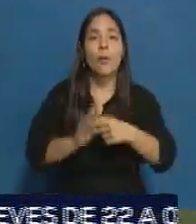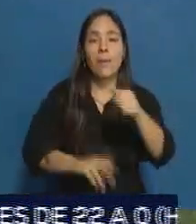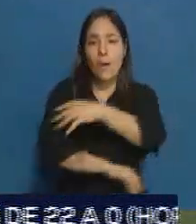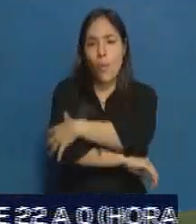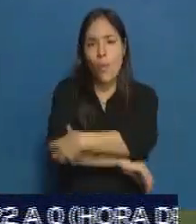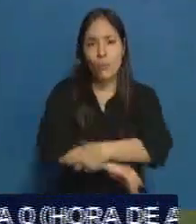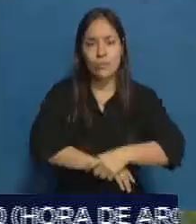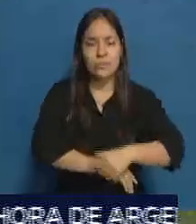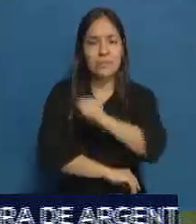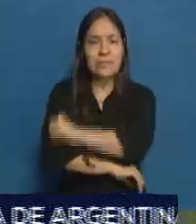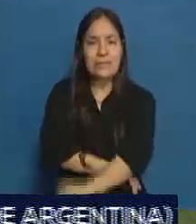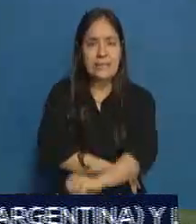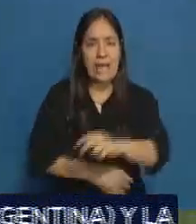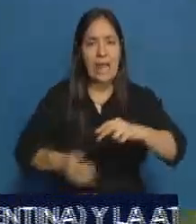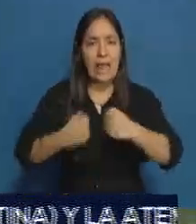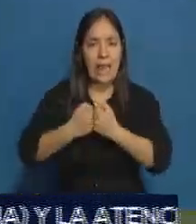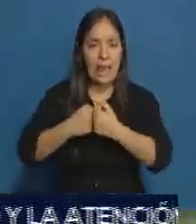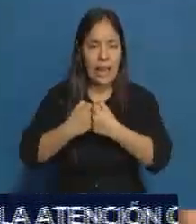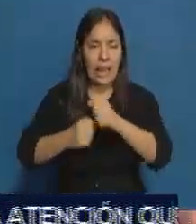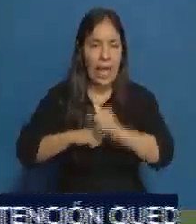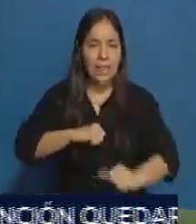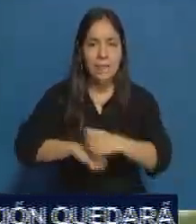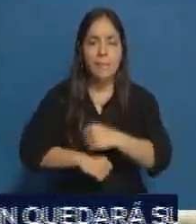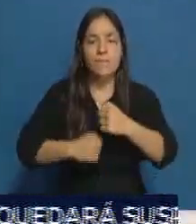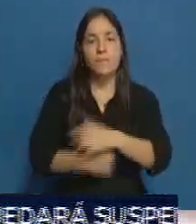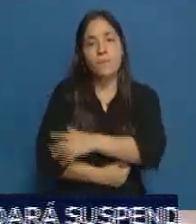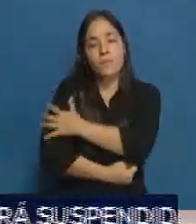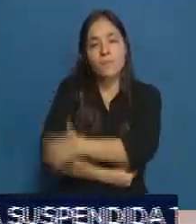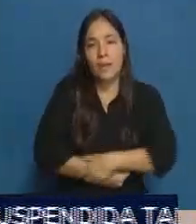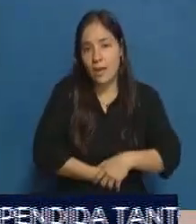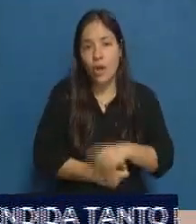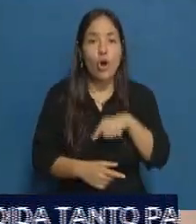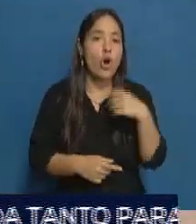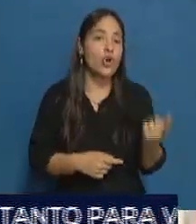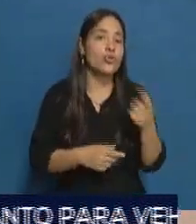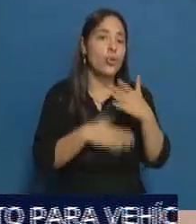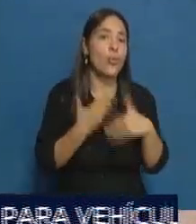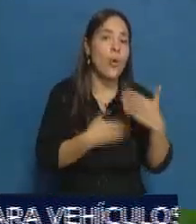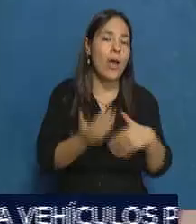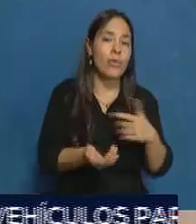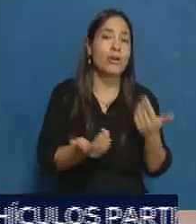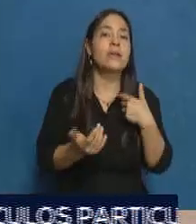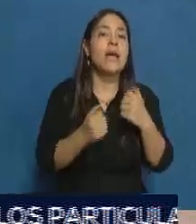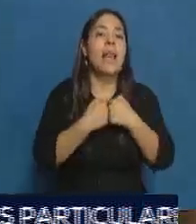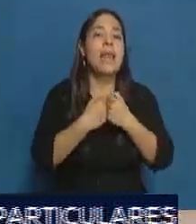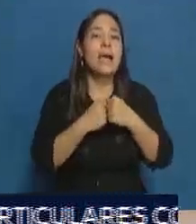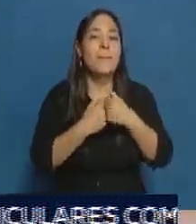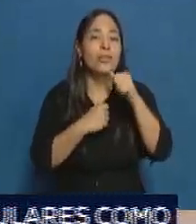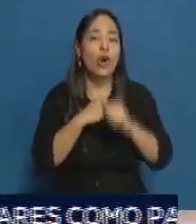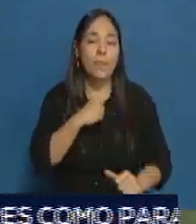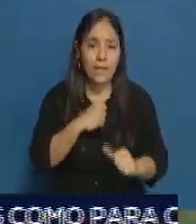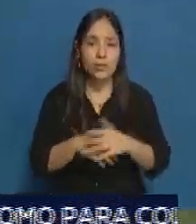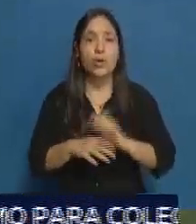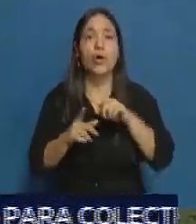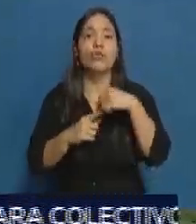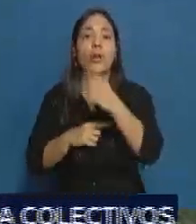su brazo. El caso de Del Priore, que está esperando cirugía, tiene rotura de ligamentos. Ferracuti, que hay que ver si se suma también